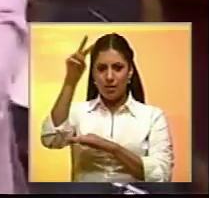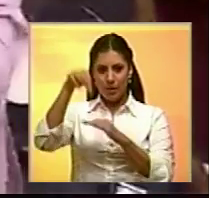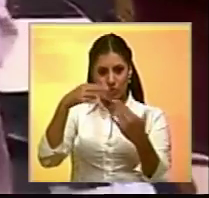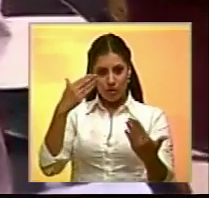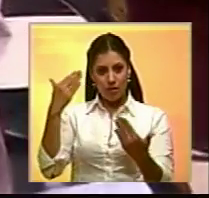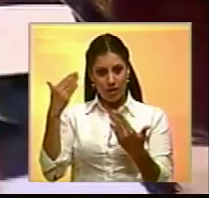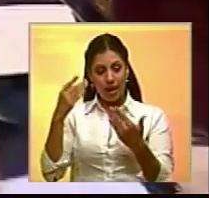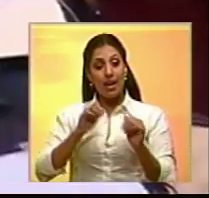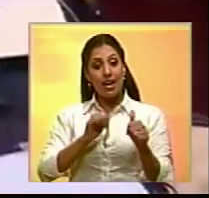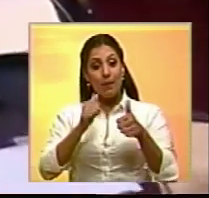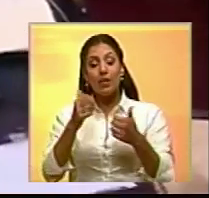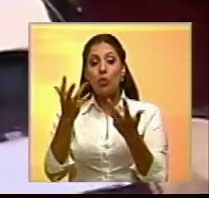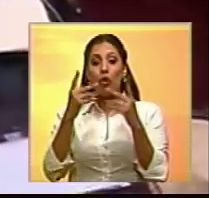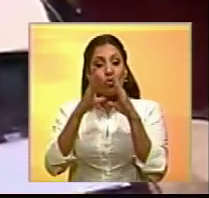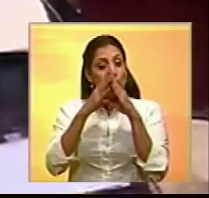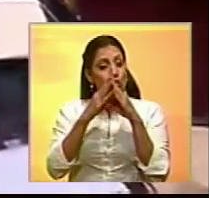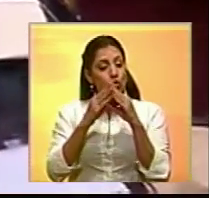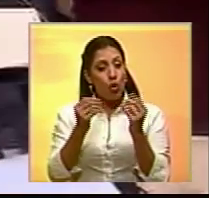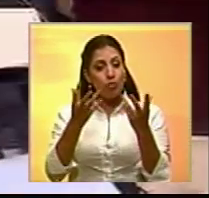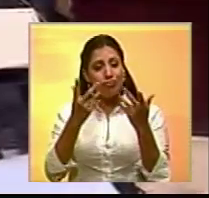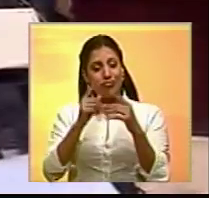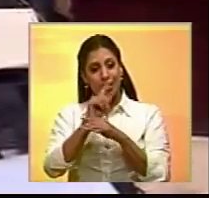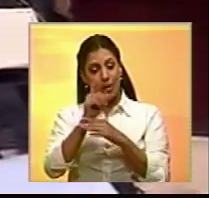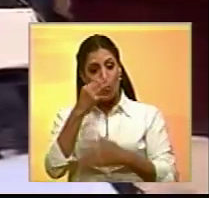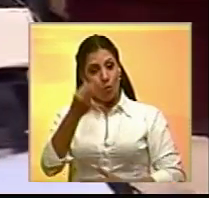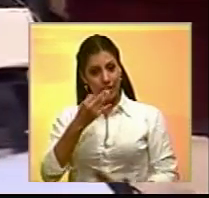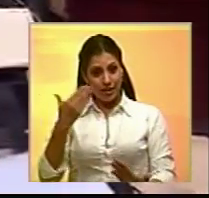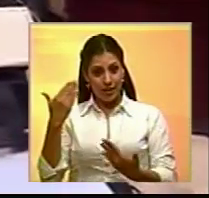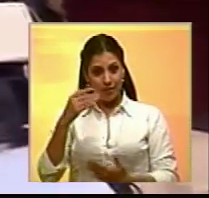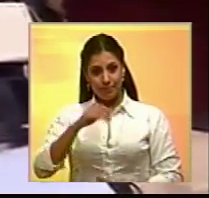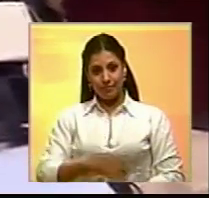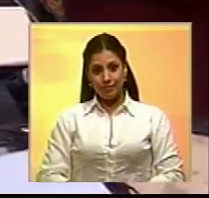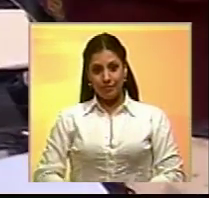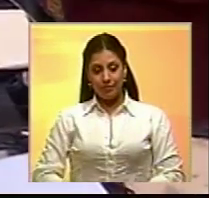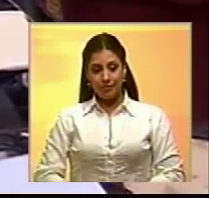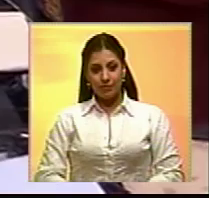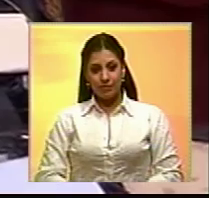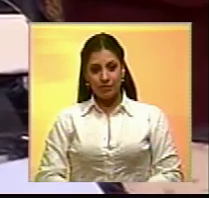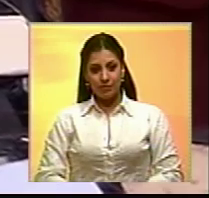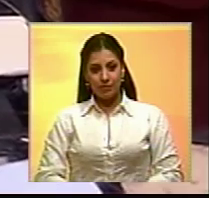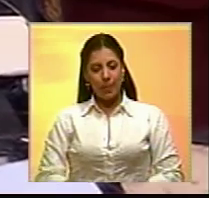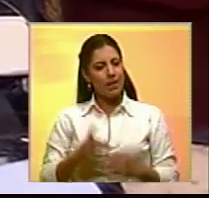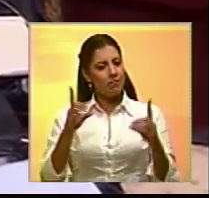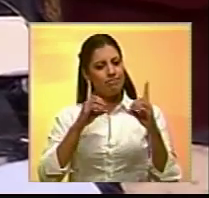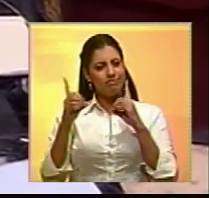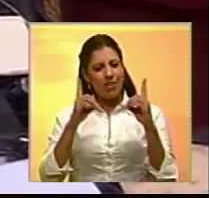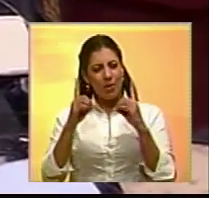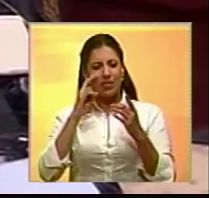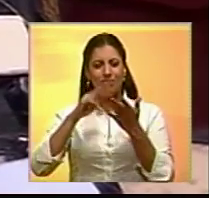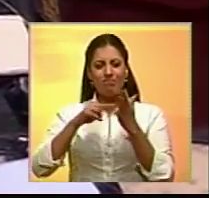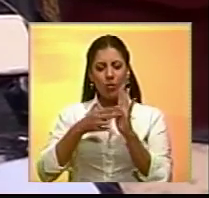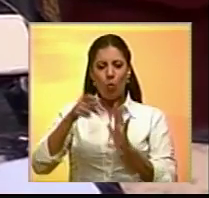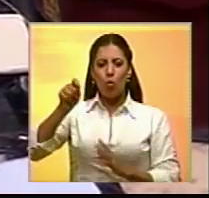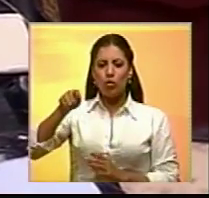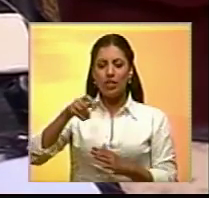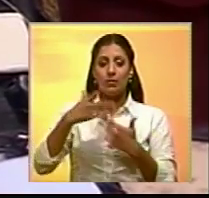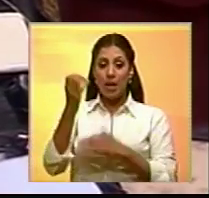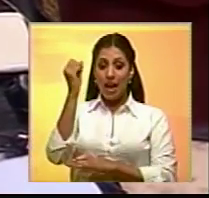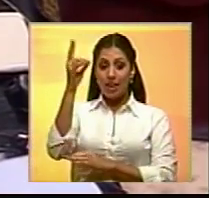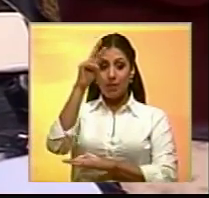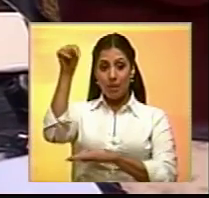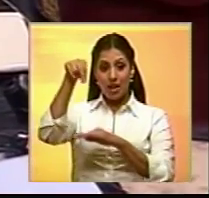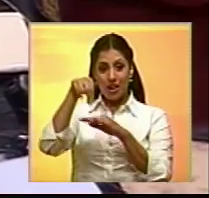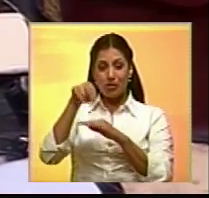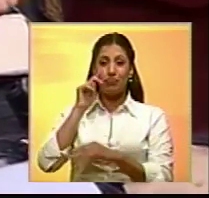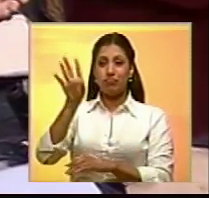Federal Legislativo y nos tiene todos los detalles. Muy buenas tardes, Manuel. Un debate de aspectos jurídicos con una Asamblea